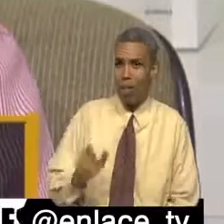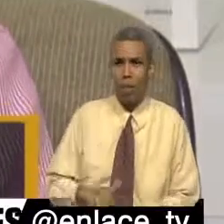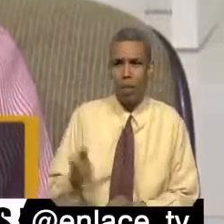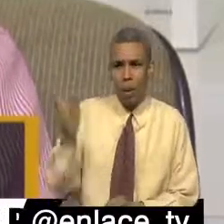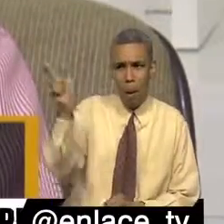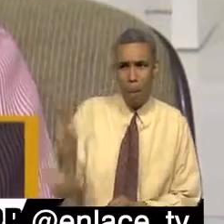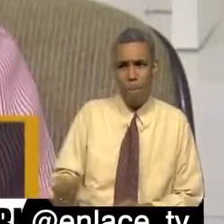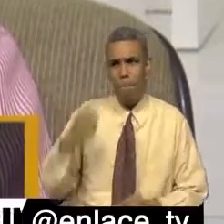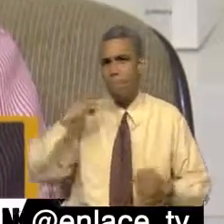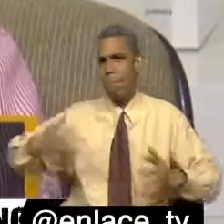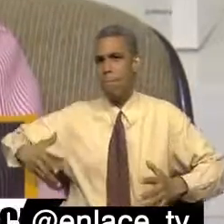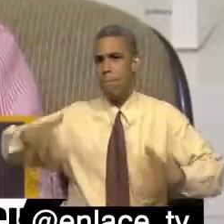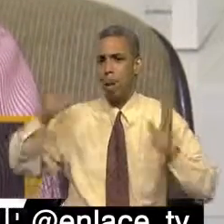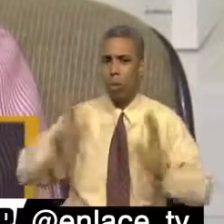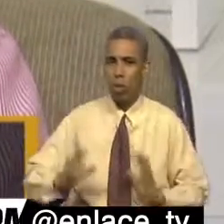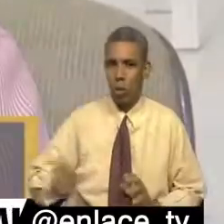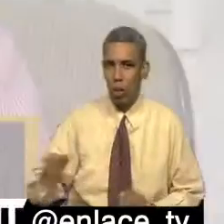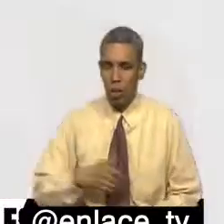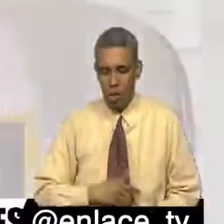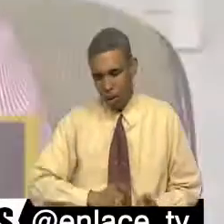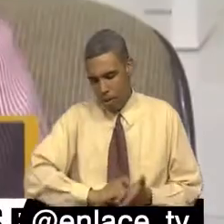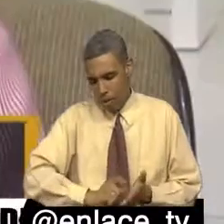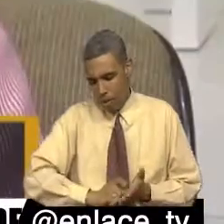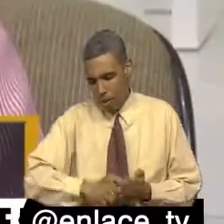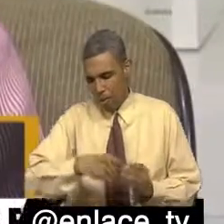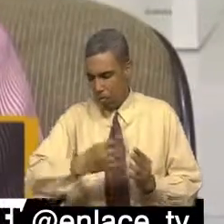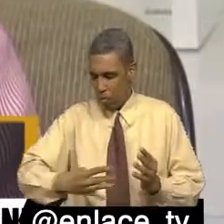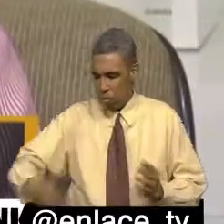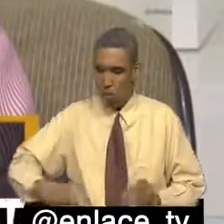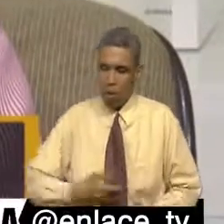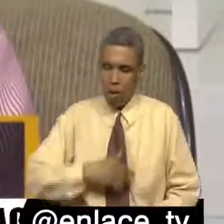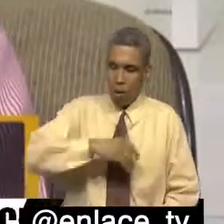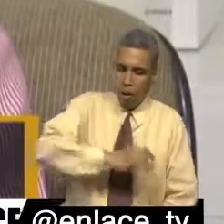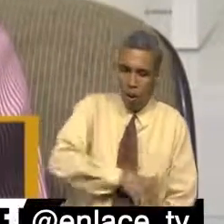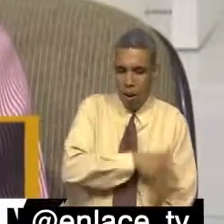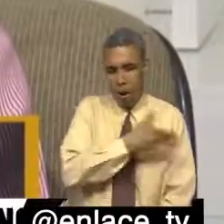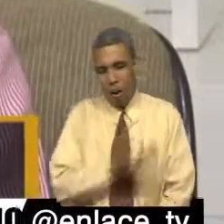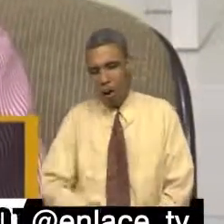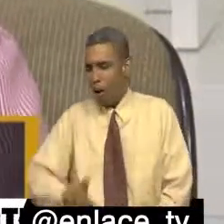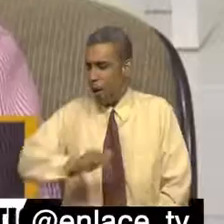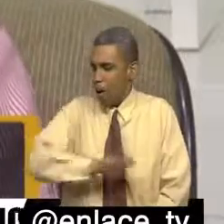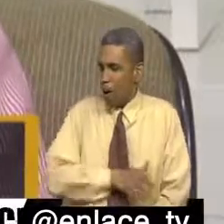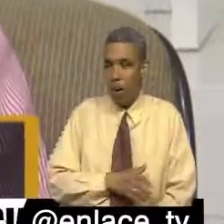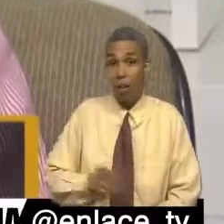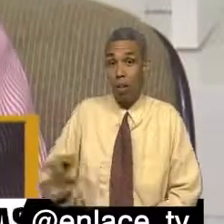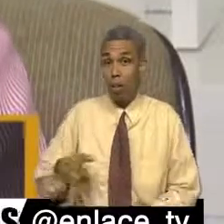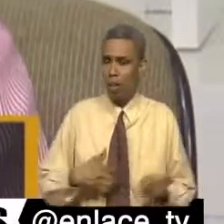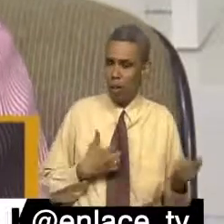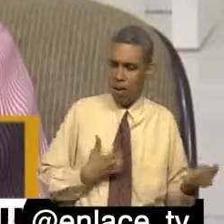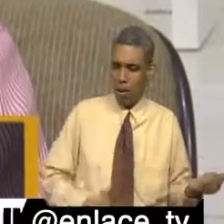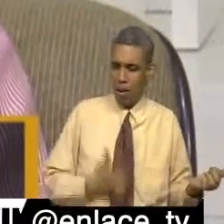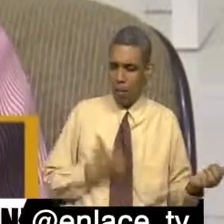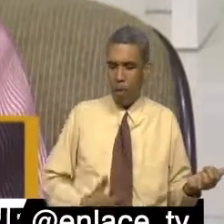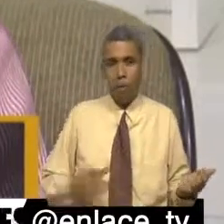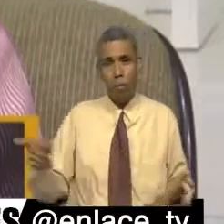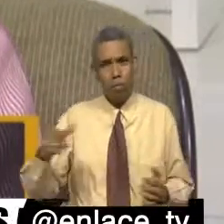que componga, cante. Entonces él nos trae un repertorio